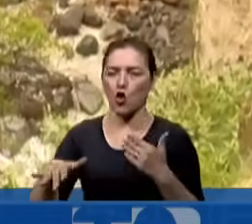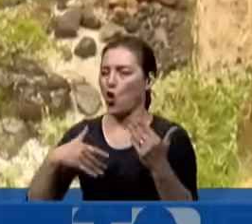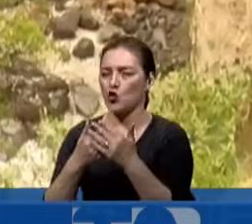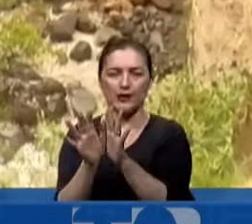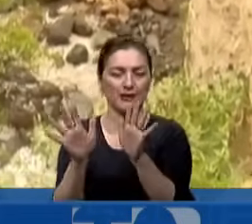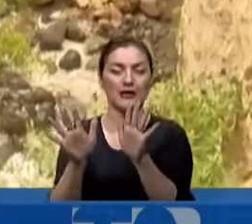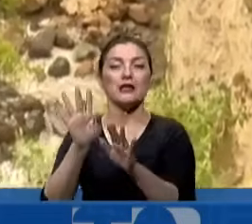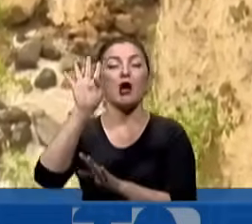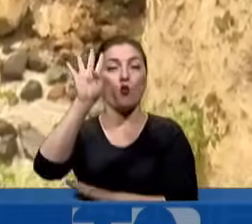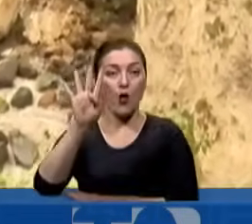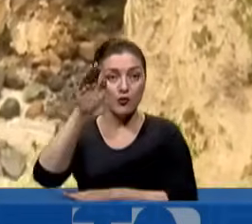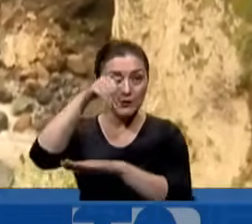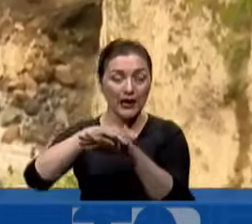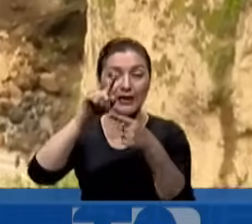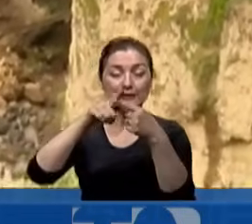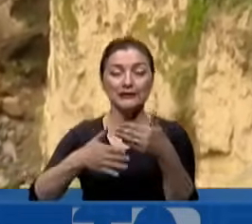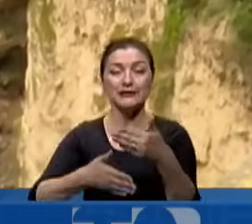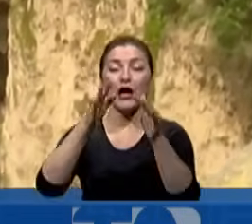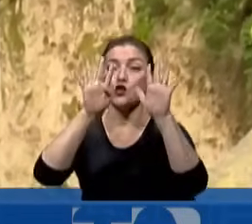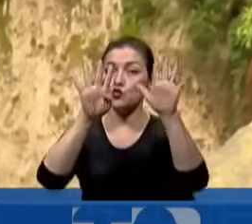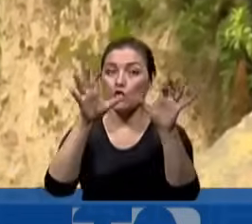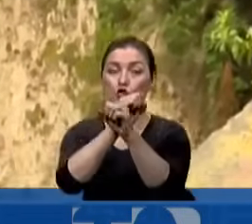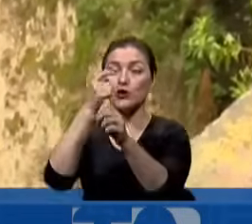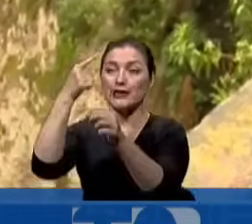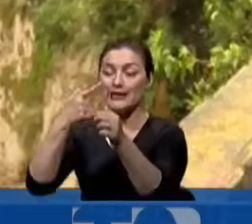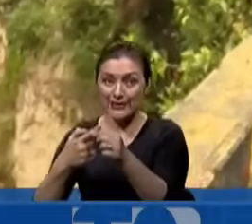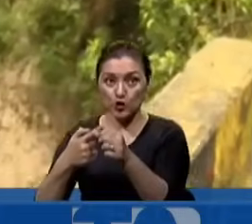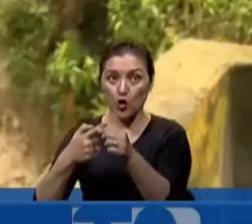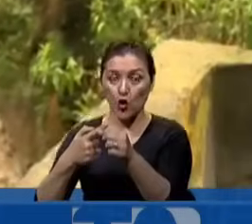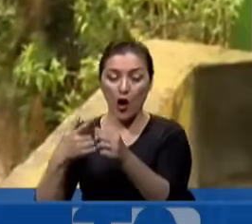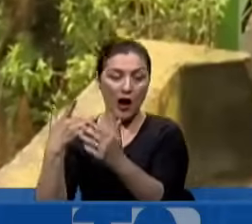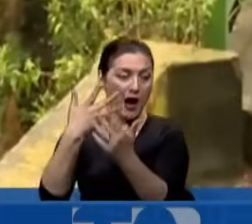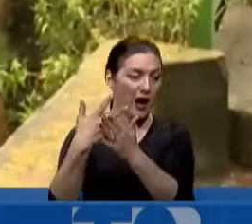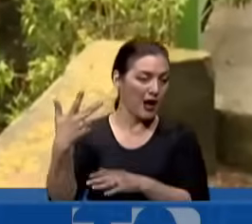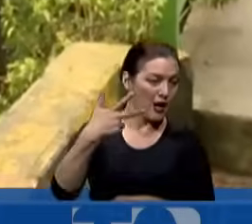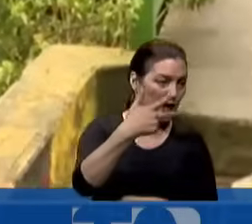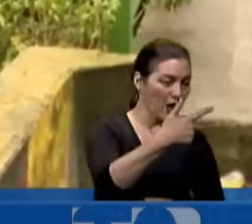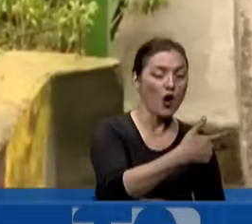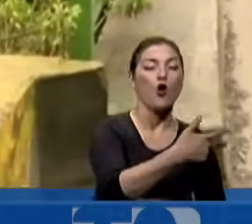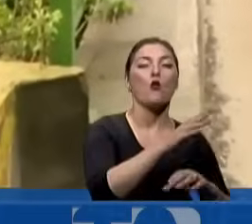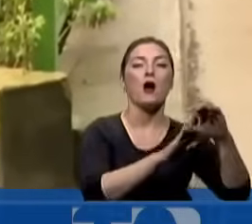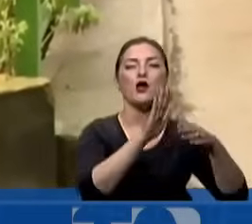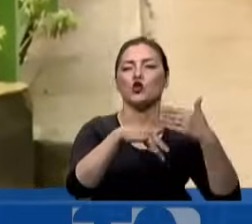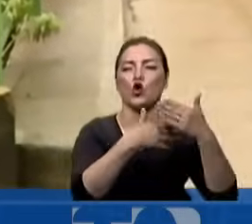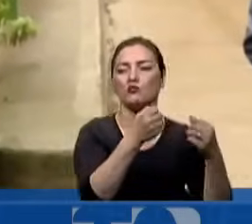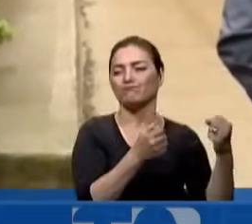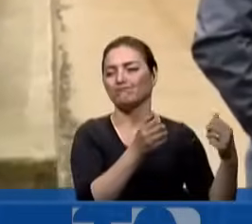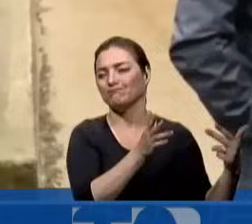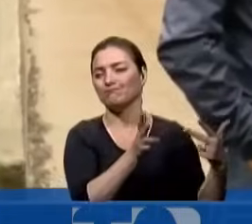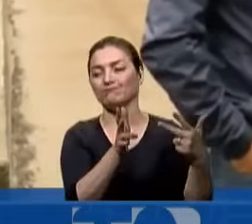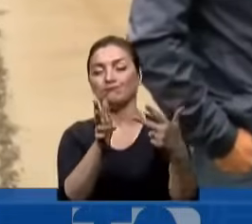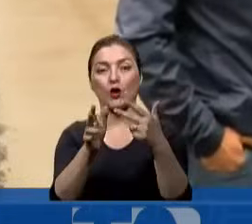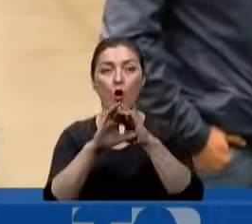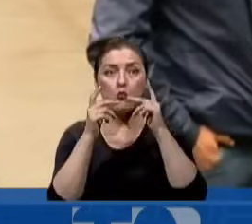16 horas hasta las 21 horas, sentido Quito Cumbayá, todo tráfico. Y recordar a la ciudadanía que en toda esta franja horaria el transporte